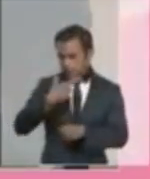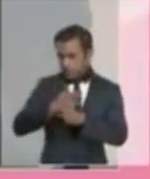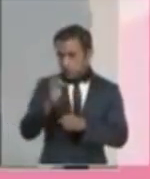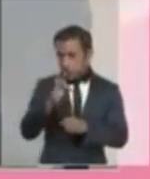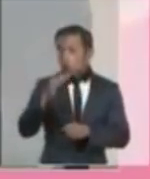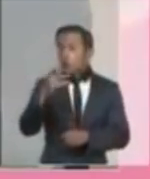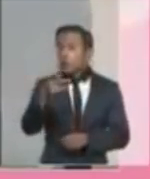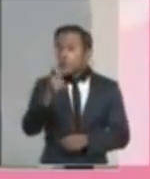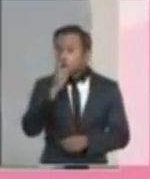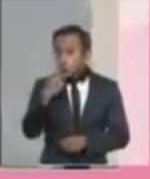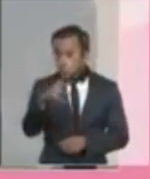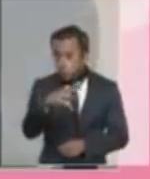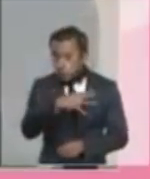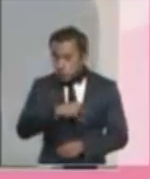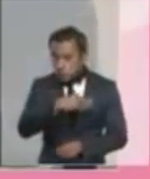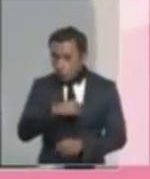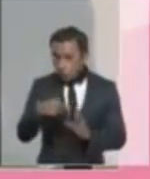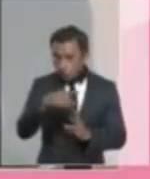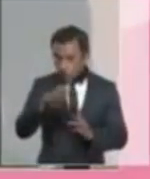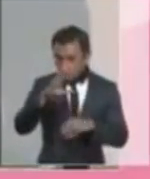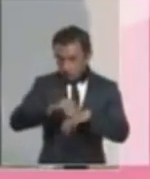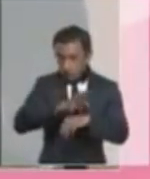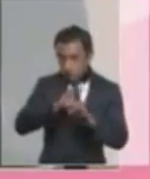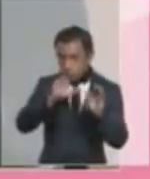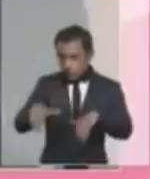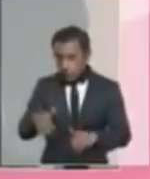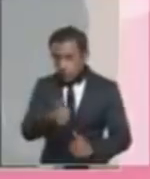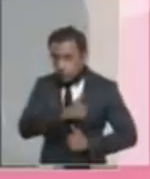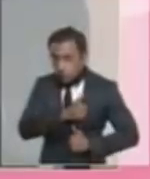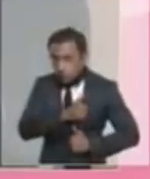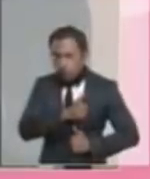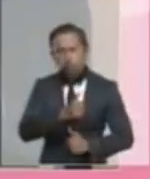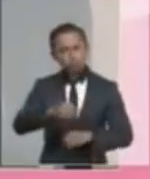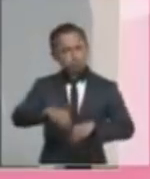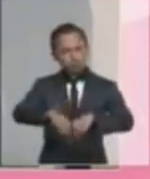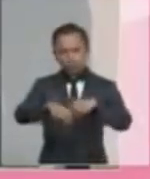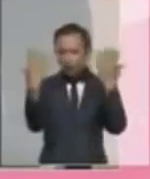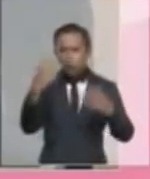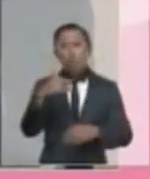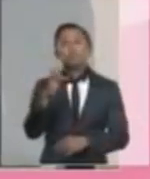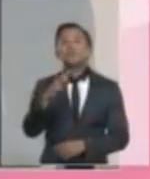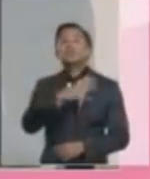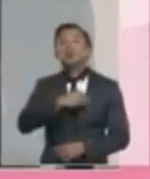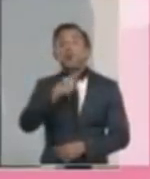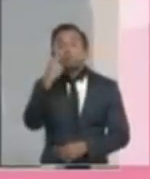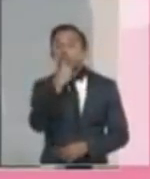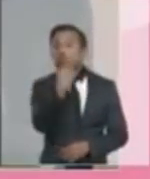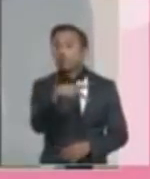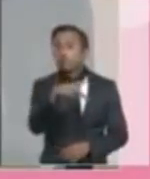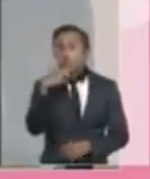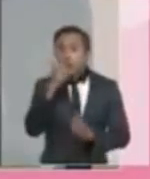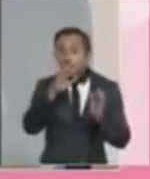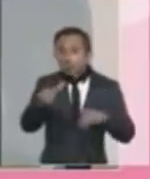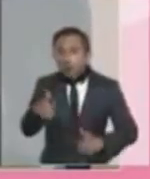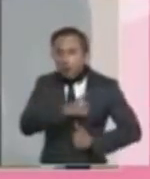en el ejército? Por supuesto que permitiría que mis hijos estuvieran en el ejército si esa decisión tomaran. Creo en la libertad, los voy a